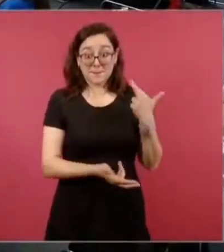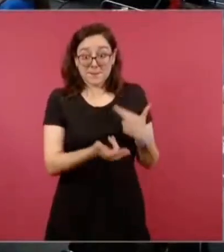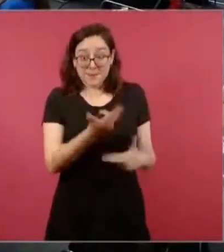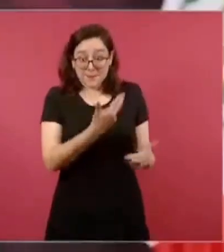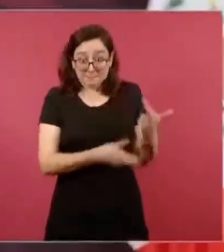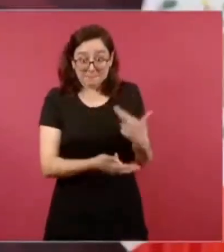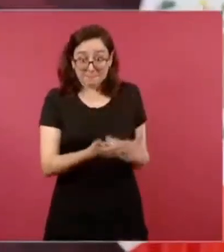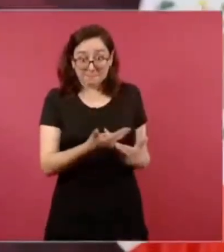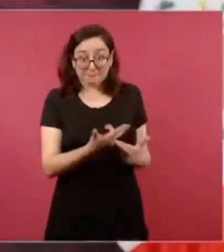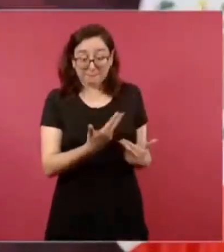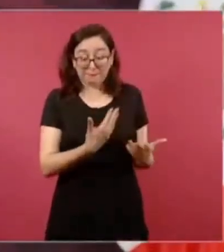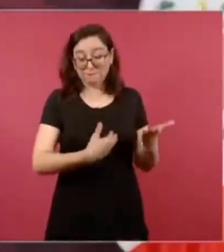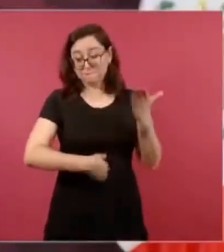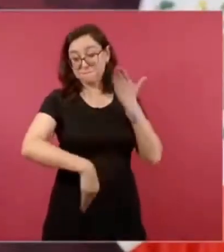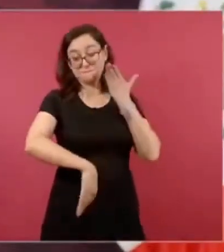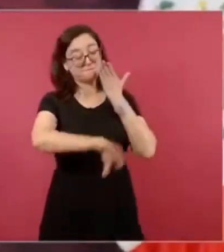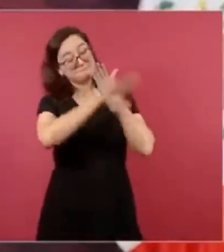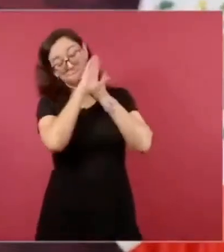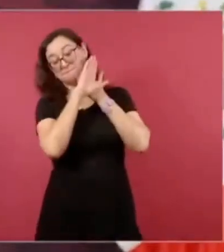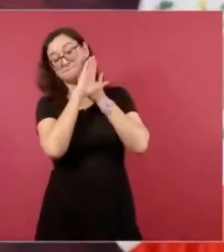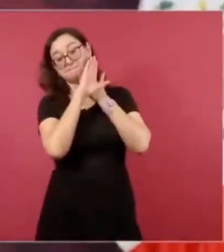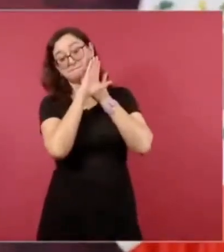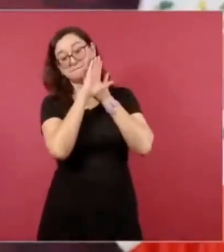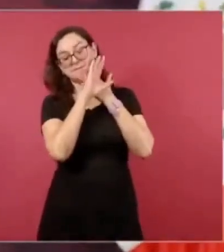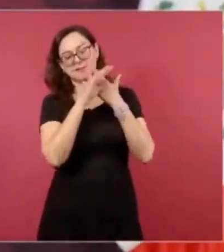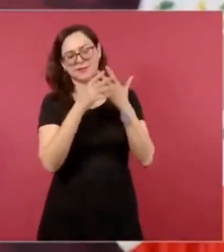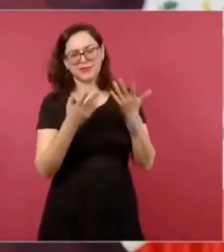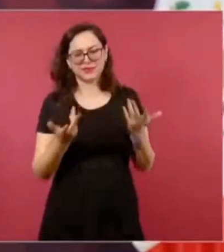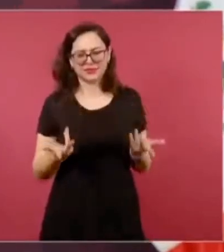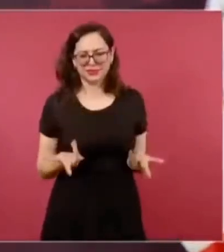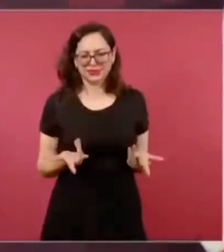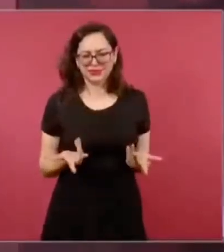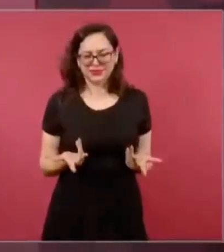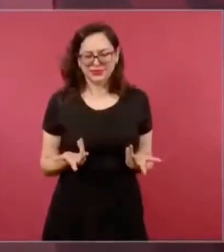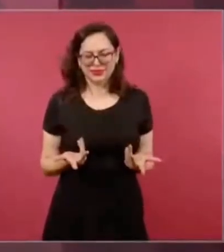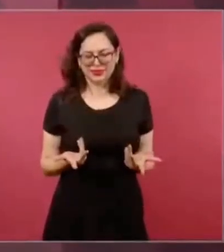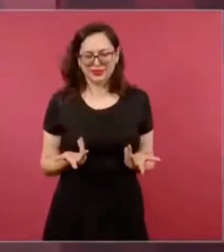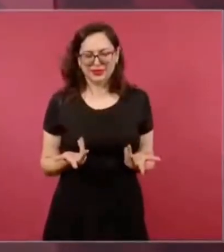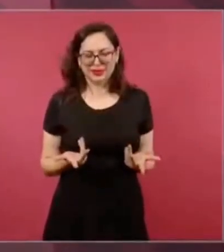para hacer un reportaje cuando